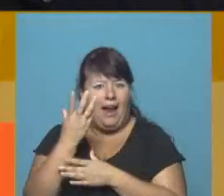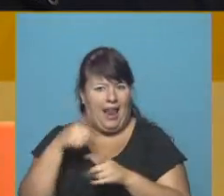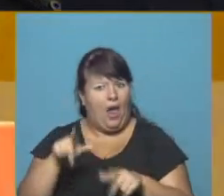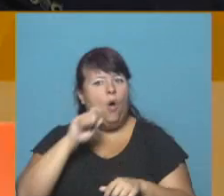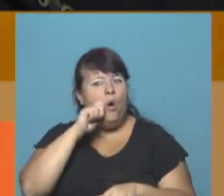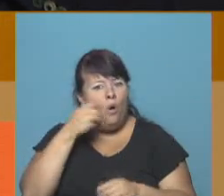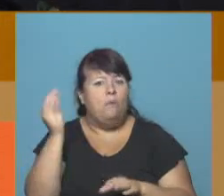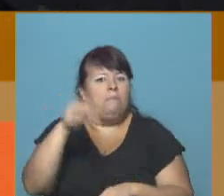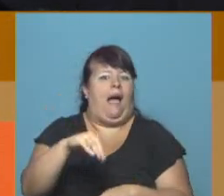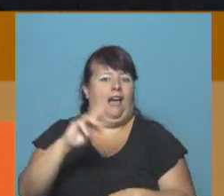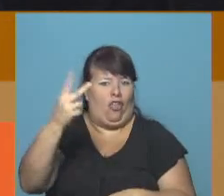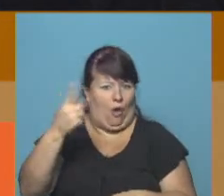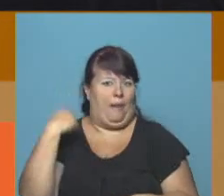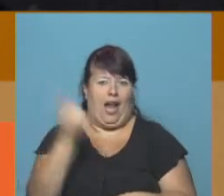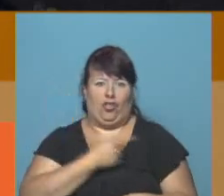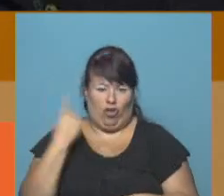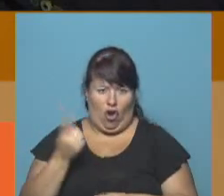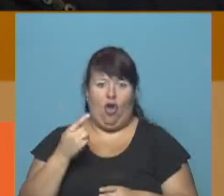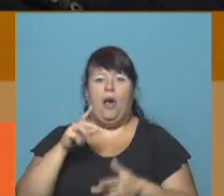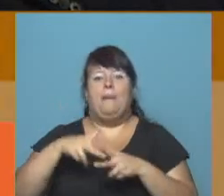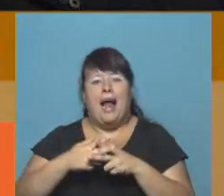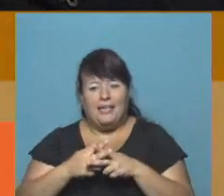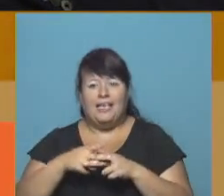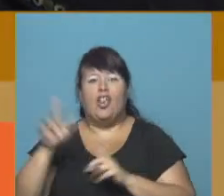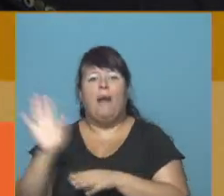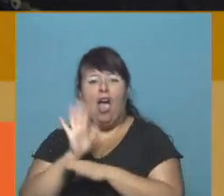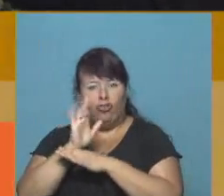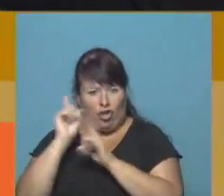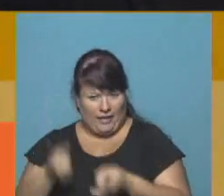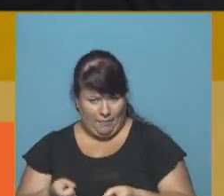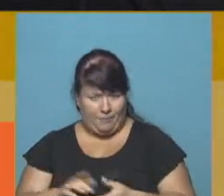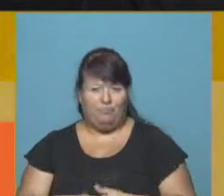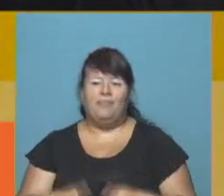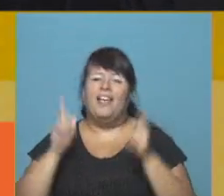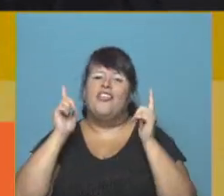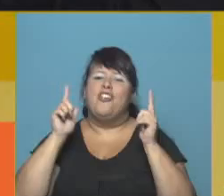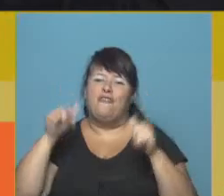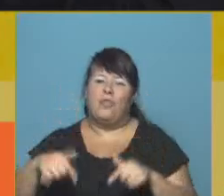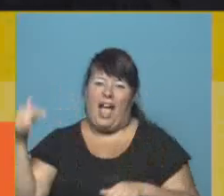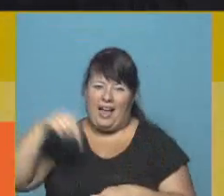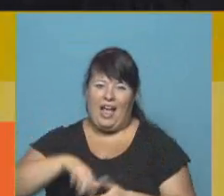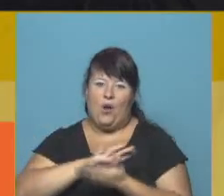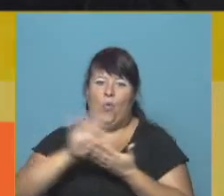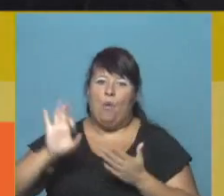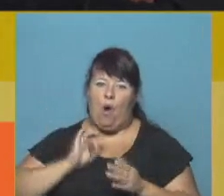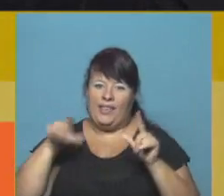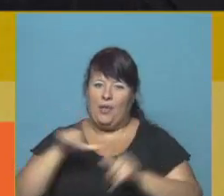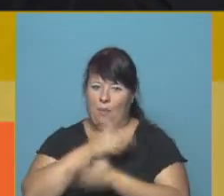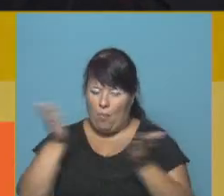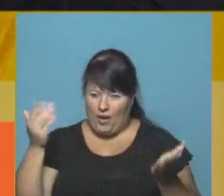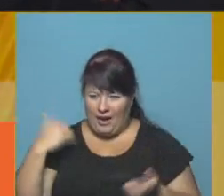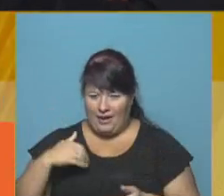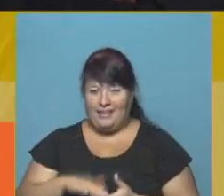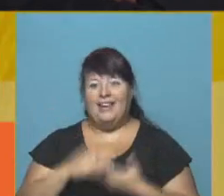tiene un plus muy, muy grande para todos nosotros, para los técnicos y para los actores. Que disfruten mucho este paso por este nuevo año aquí en la Televisión Pública